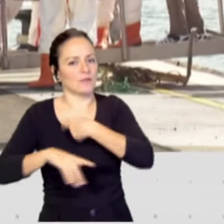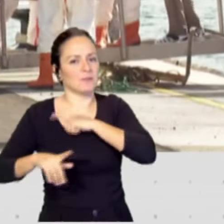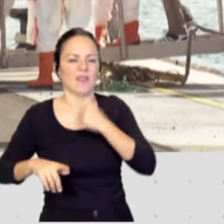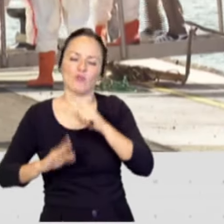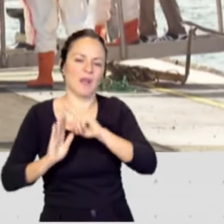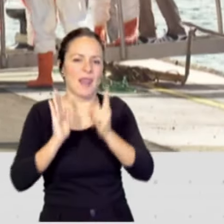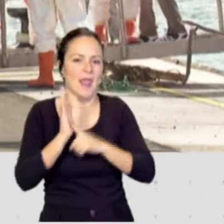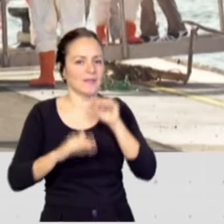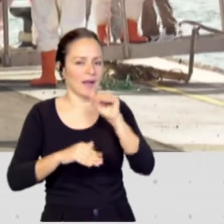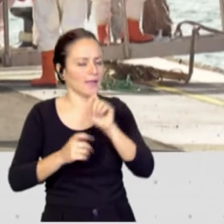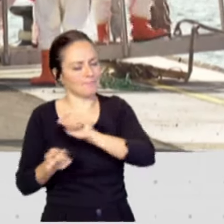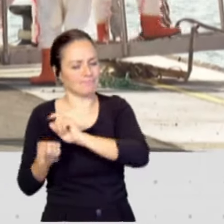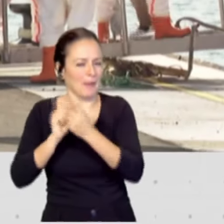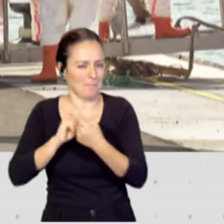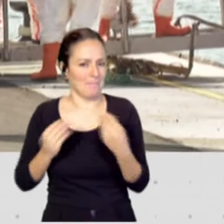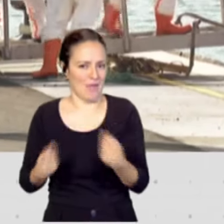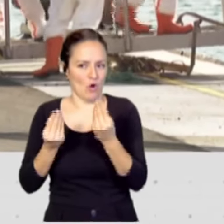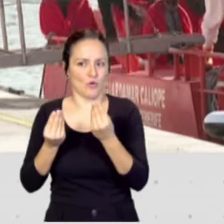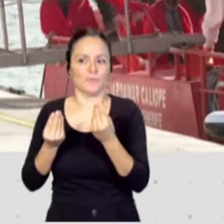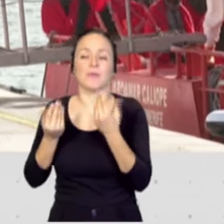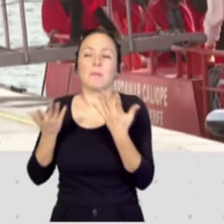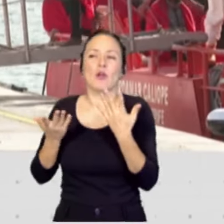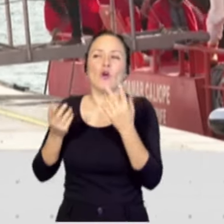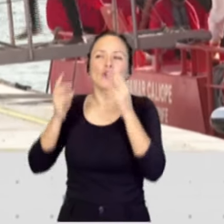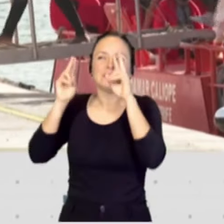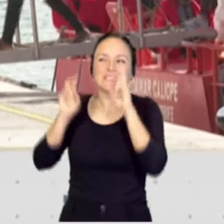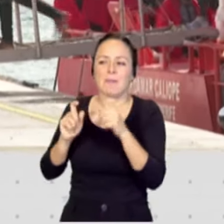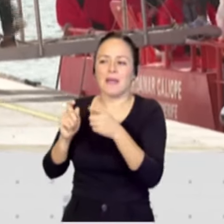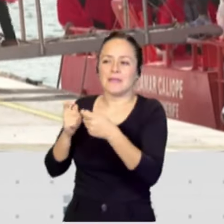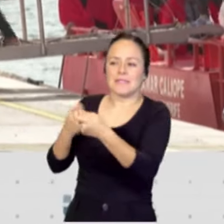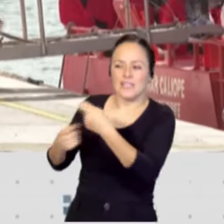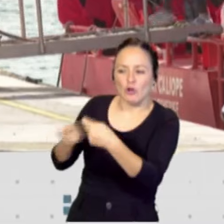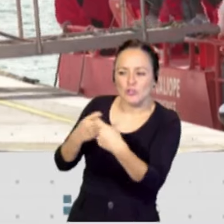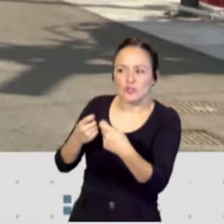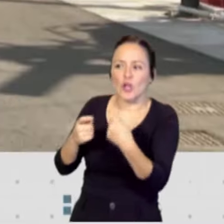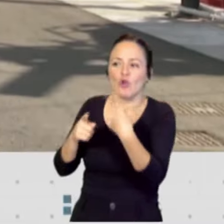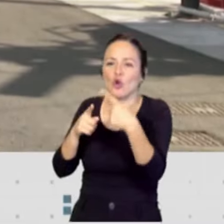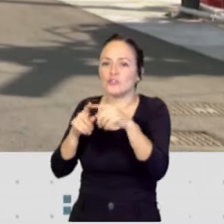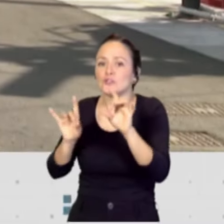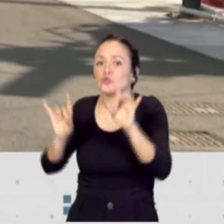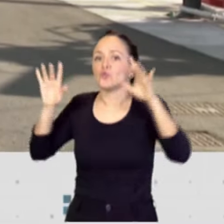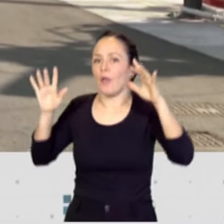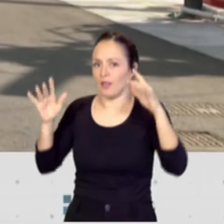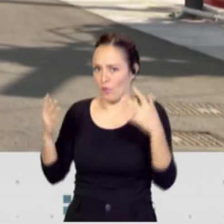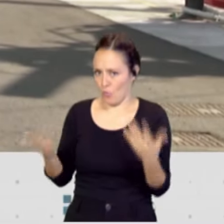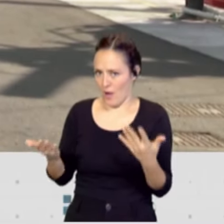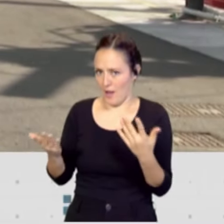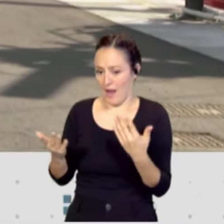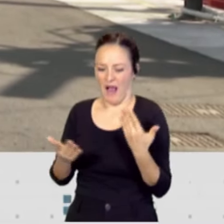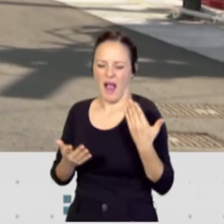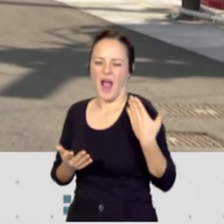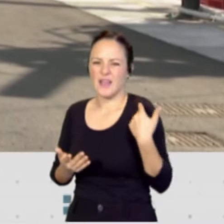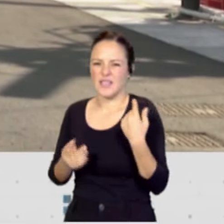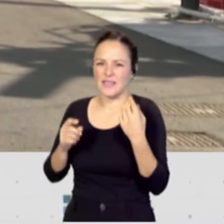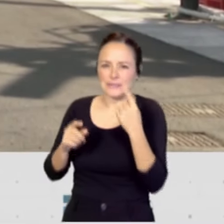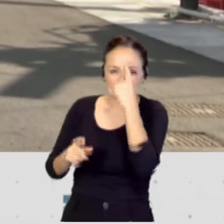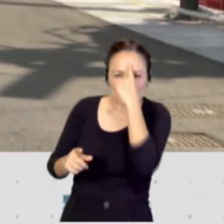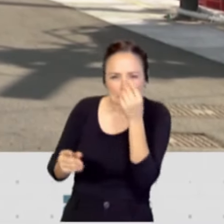esas negociaciones Cuáles han sido los flecos pendientes de cerrar qué se perfiló ayer se podía perfilar en esa reunión en